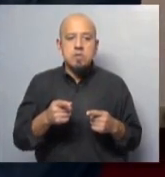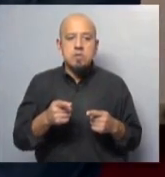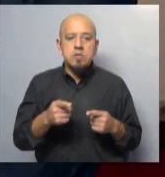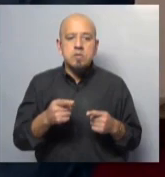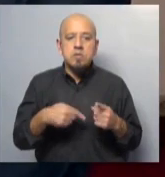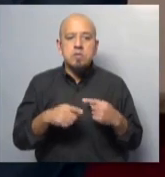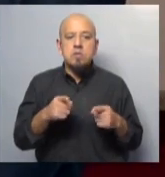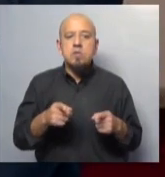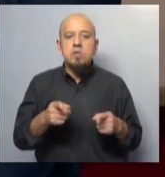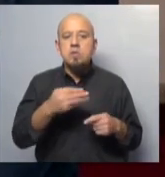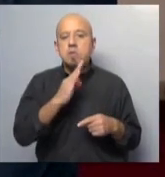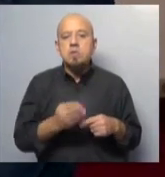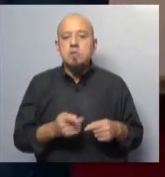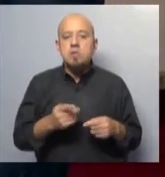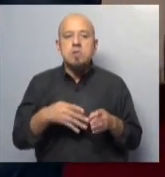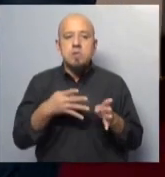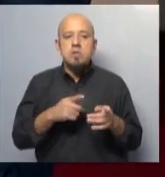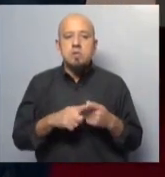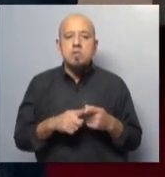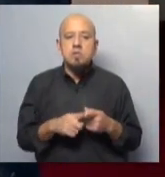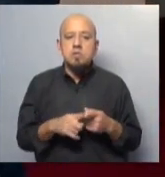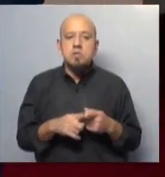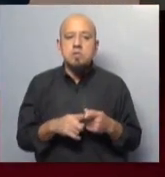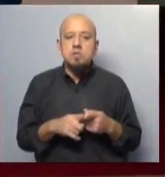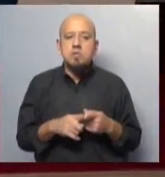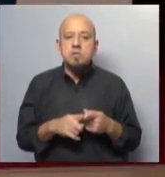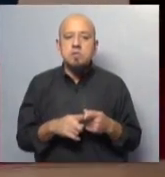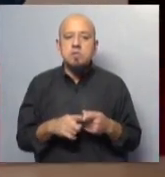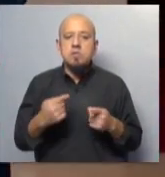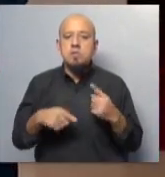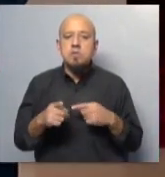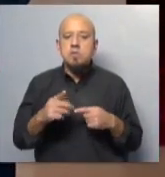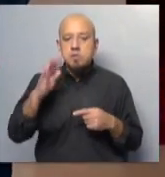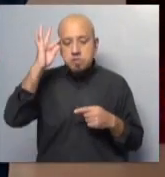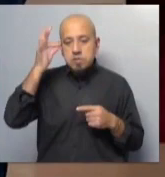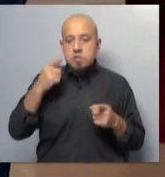de hacer este personaje? ¿Te gustan los desafíos? Sí, claro. No, yo creo que un actor, una actriz,